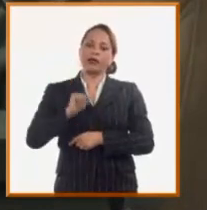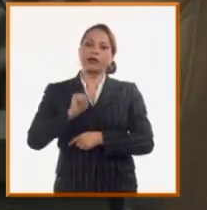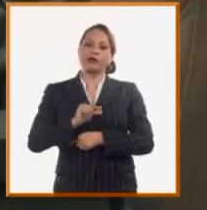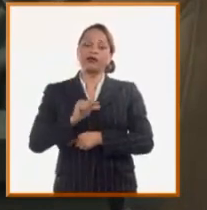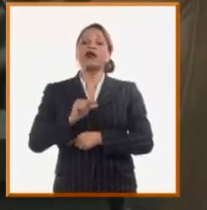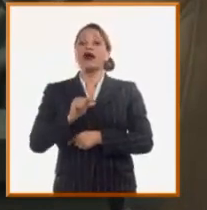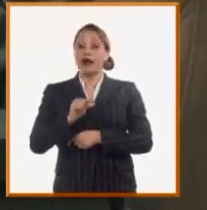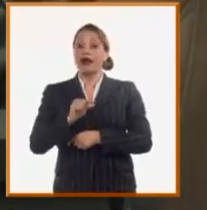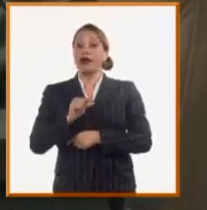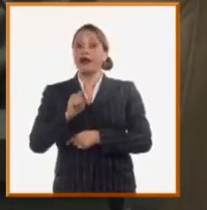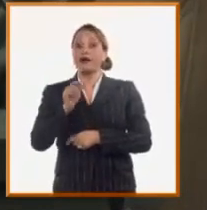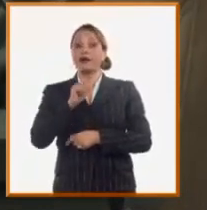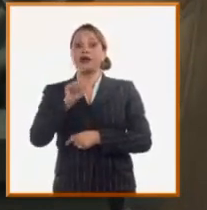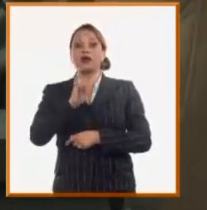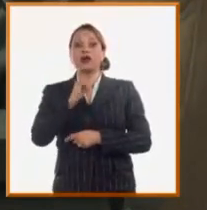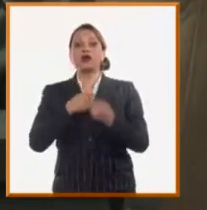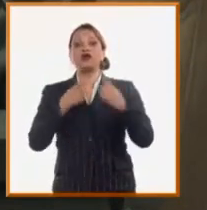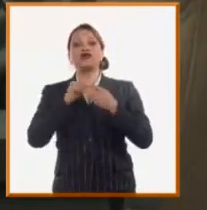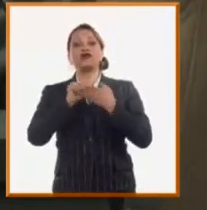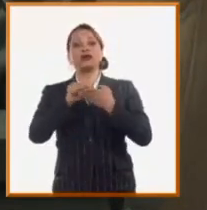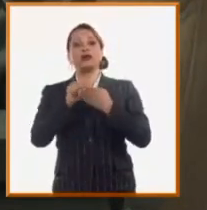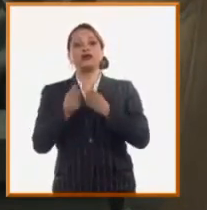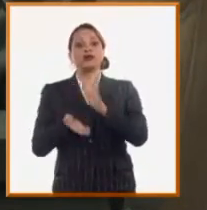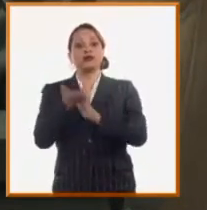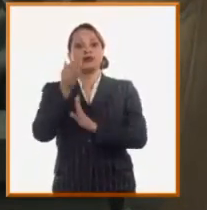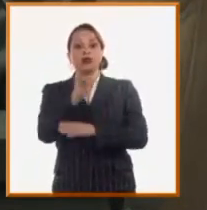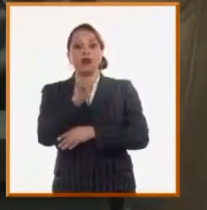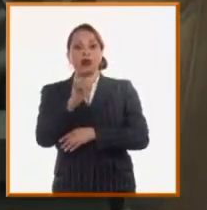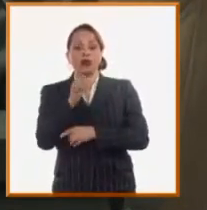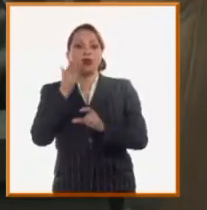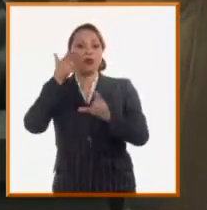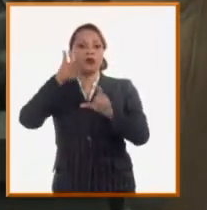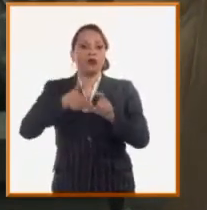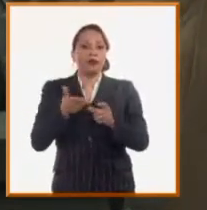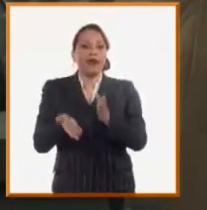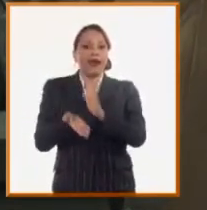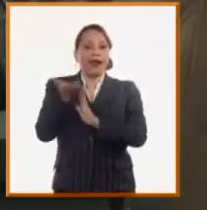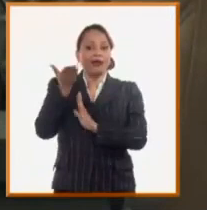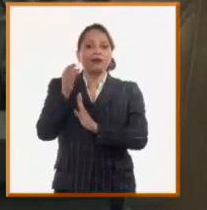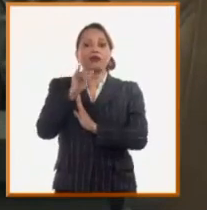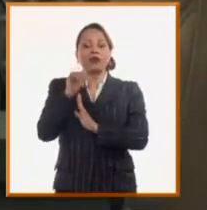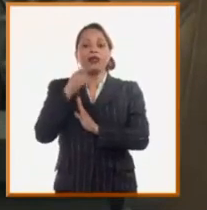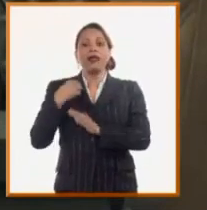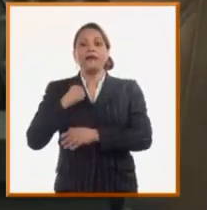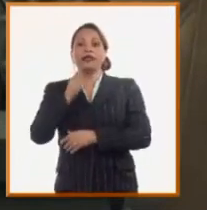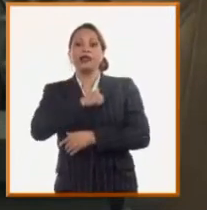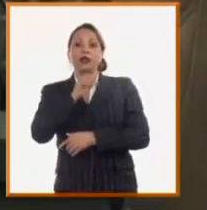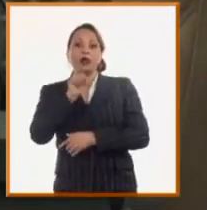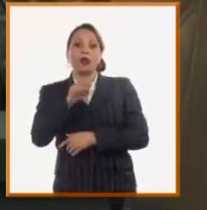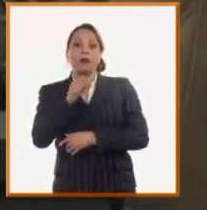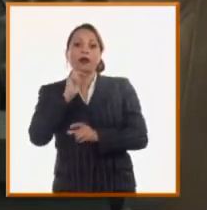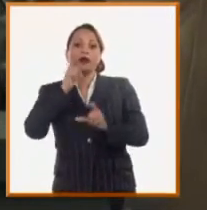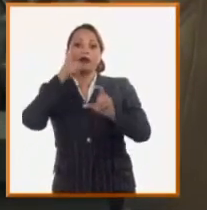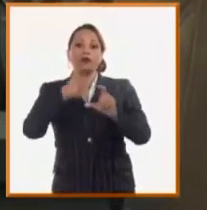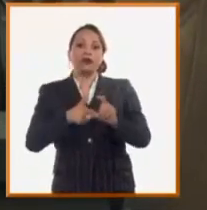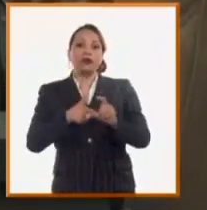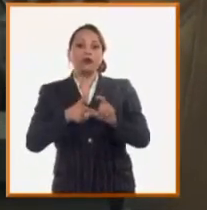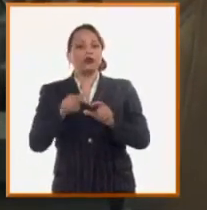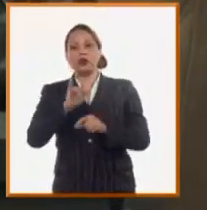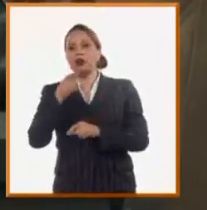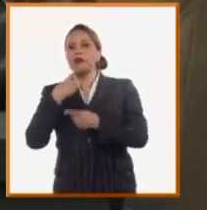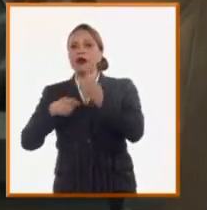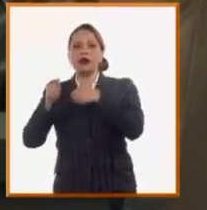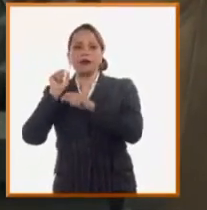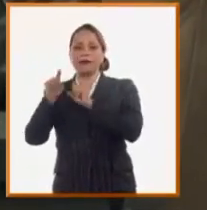precio del combustible van a subir algunos servicios y algunos precios. El particular que tiene que comprar combustible a más precios, enseguida va a